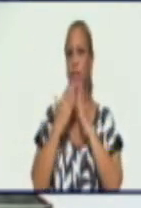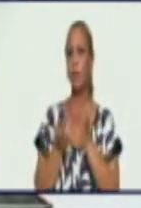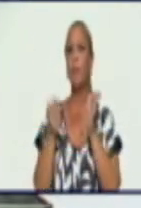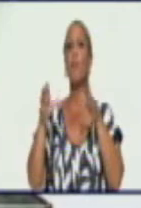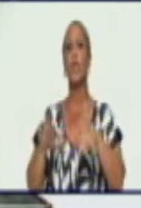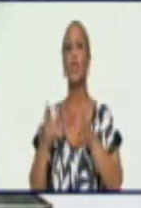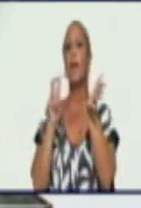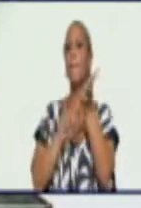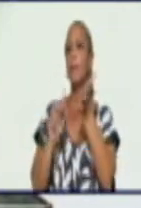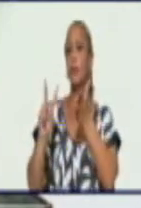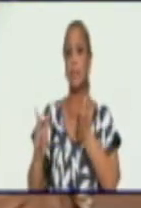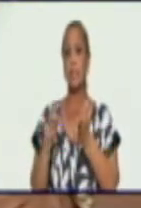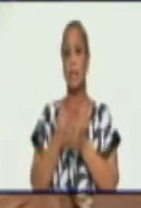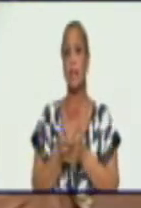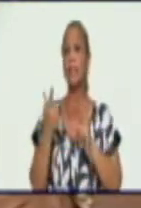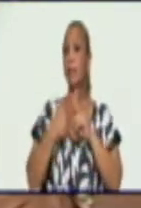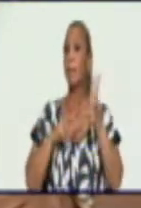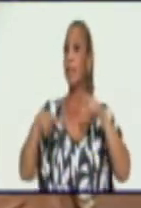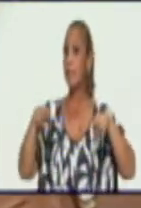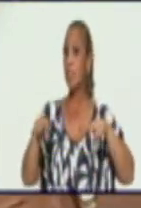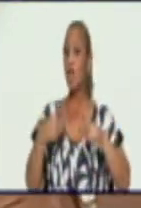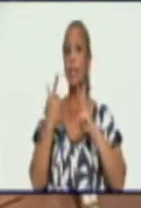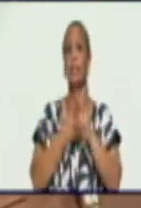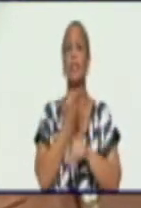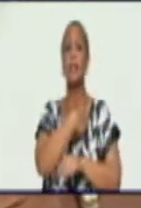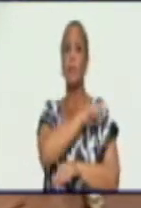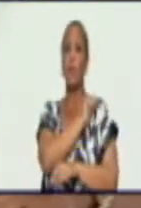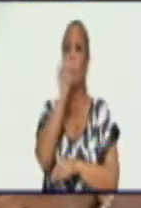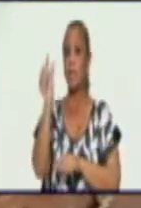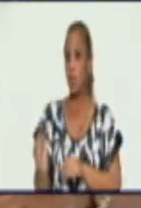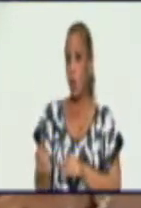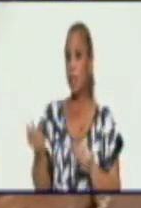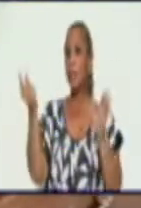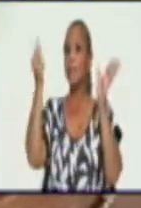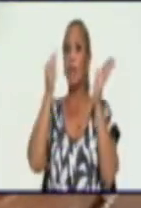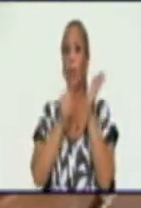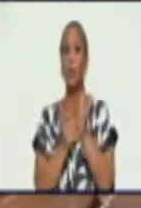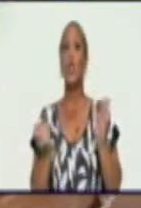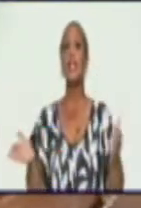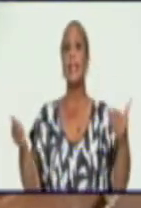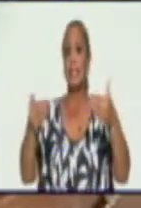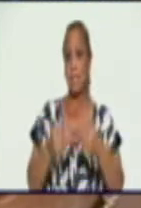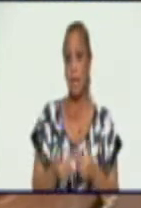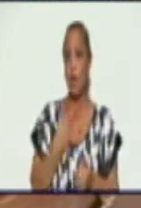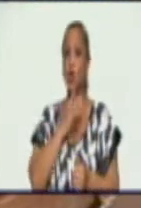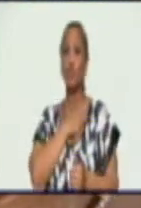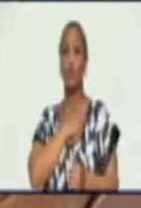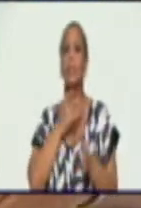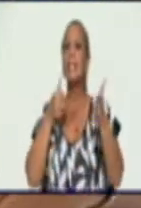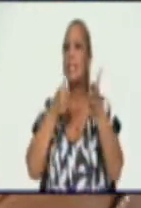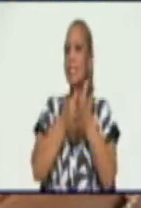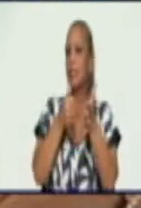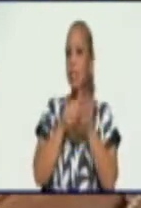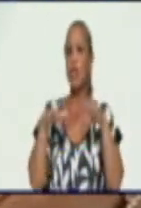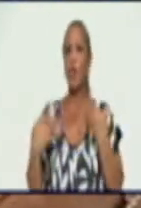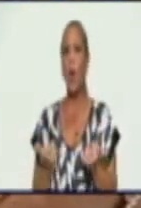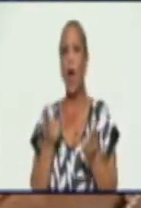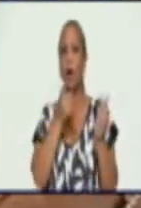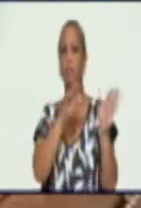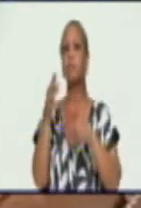las administraciones la población y los puntos de cierre nosotros le hemos insistido a los cuadros de los